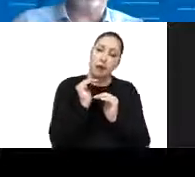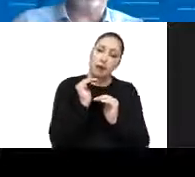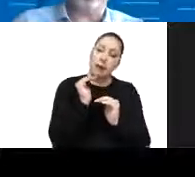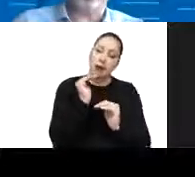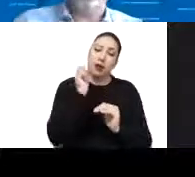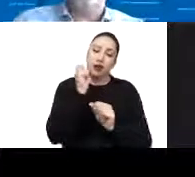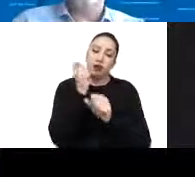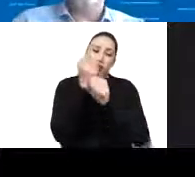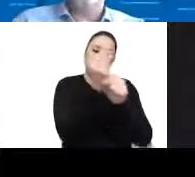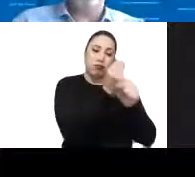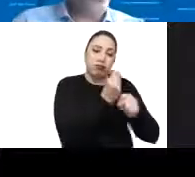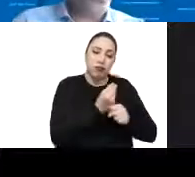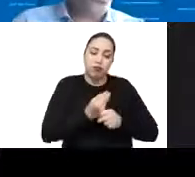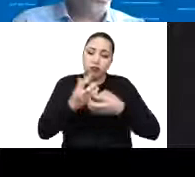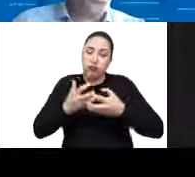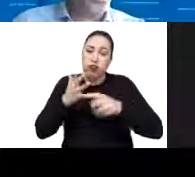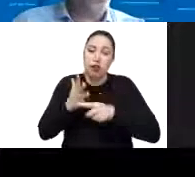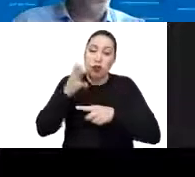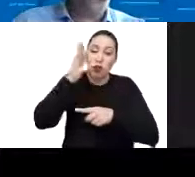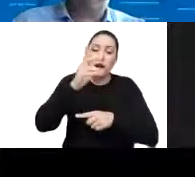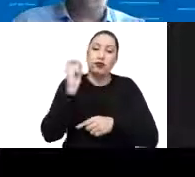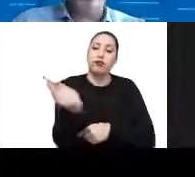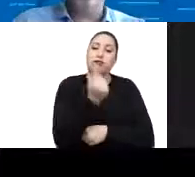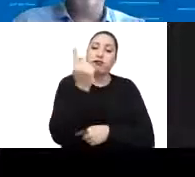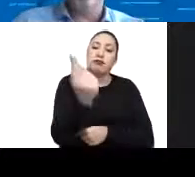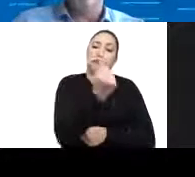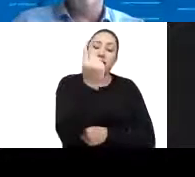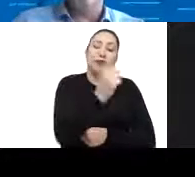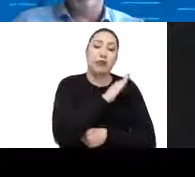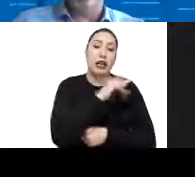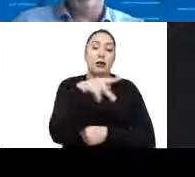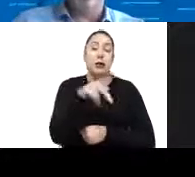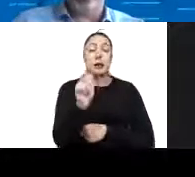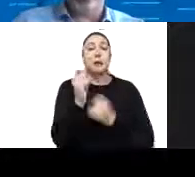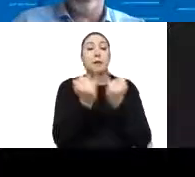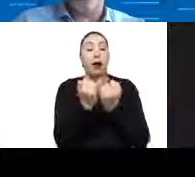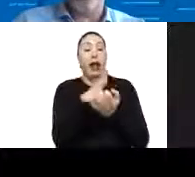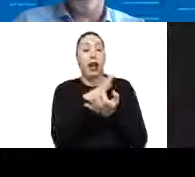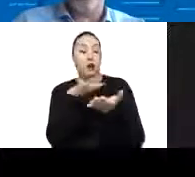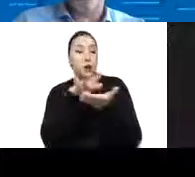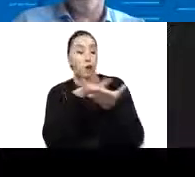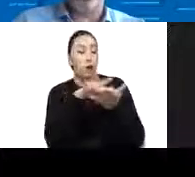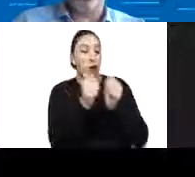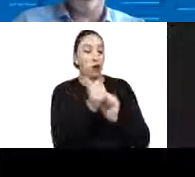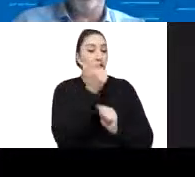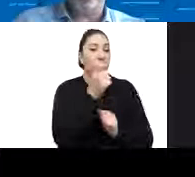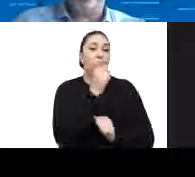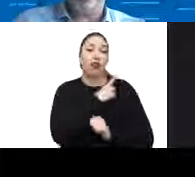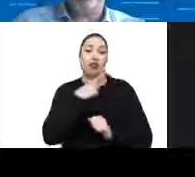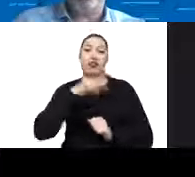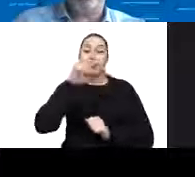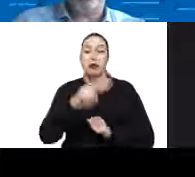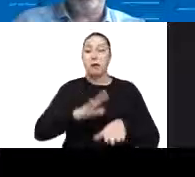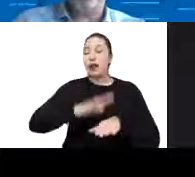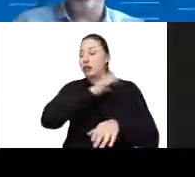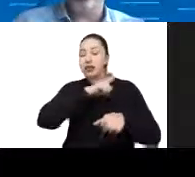del futuro, pero al mismo tiempo los subsidios se diseñan de una manera muchísimo más focalizada,